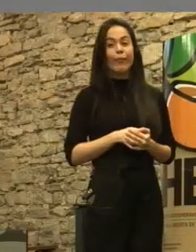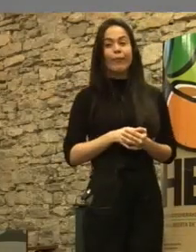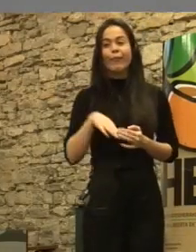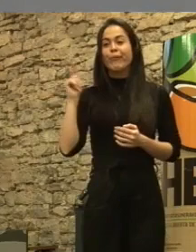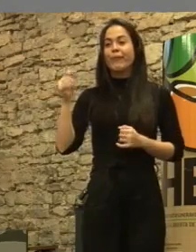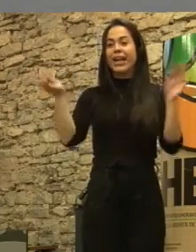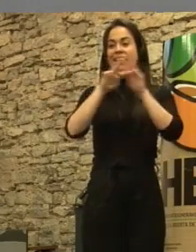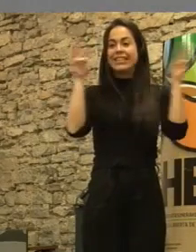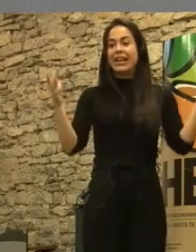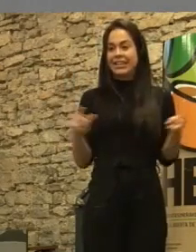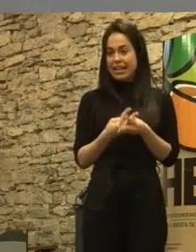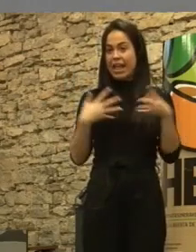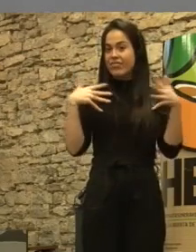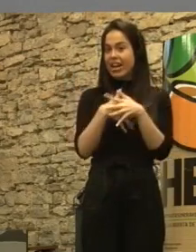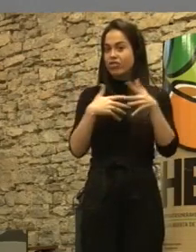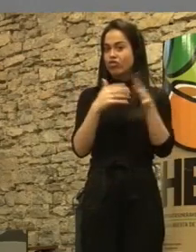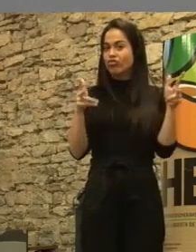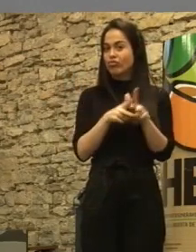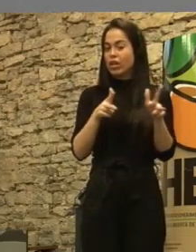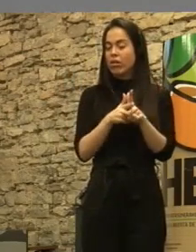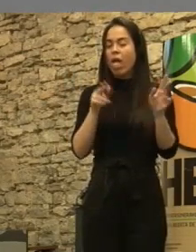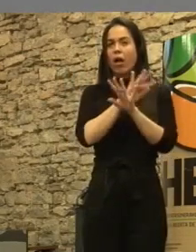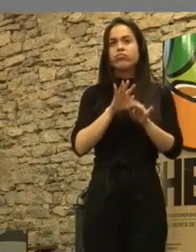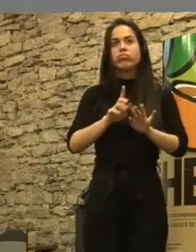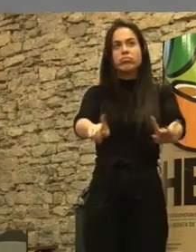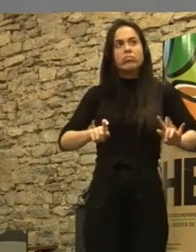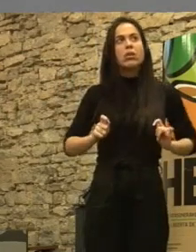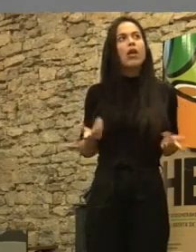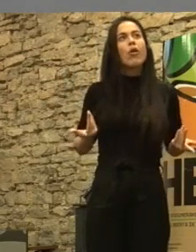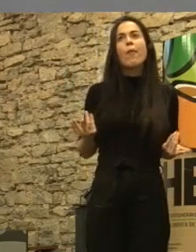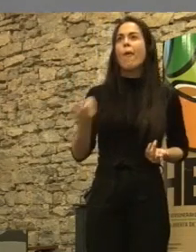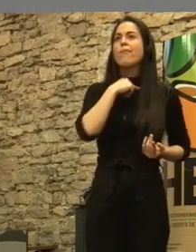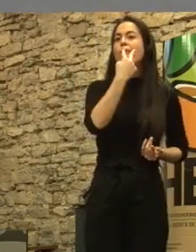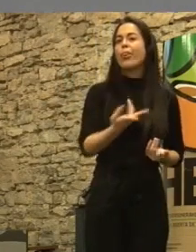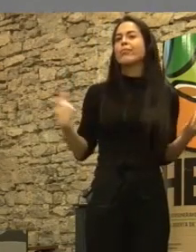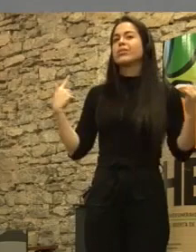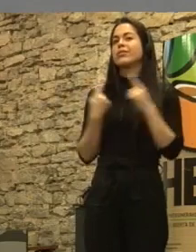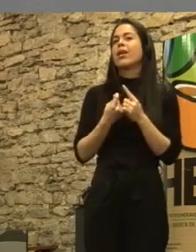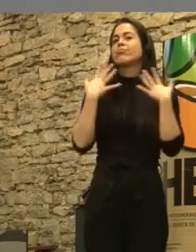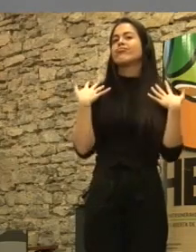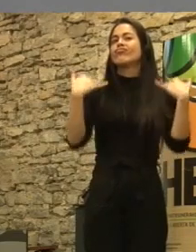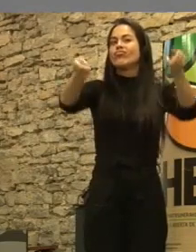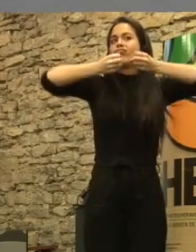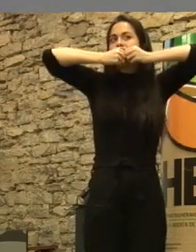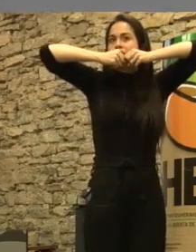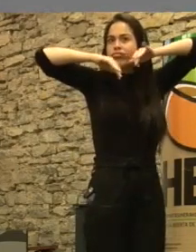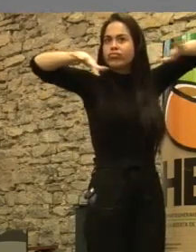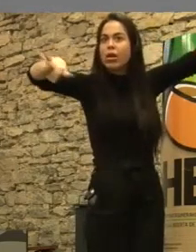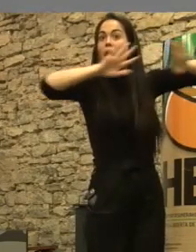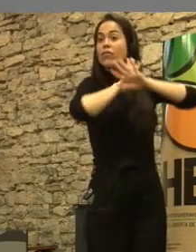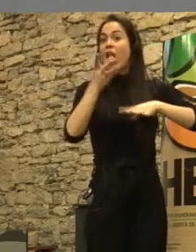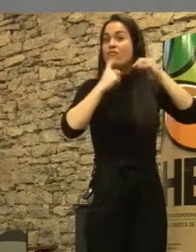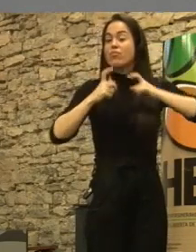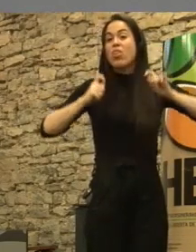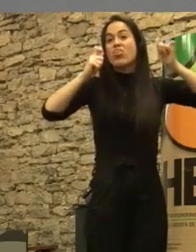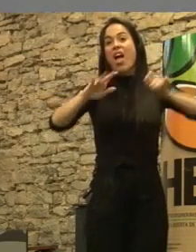Internet, esto que nos permite ya tener una voz y llegar a mucha gente e informar o desinformar, como veremos después, porque esto también es un problema. Y es que ahora